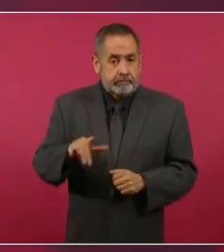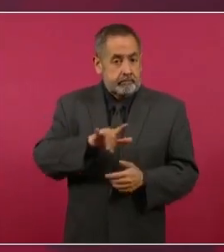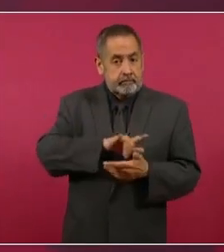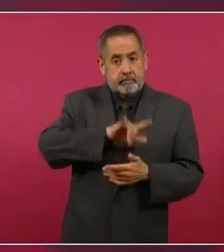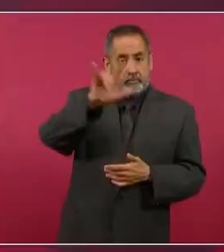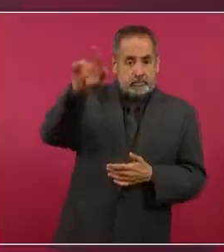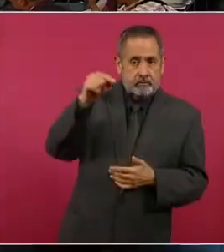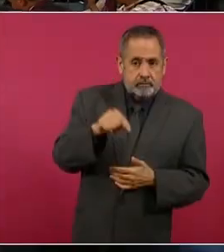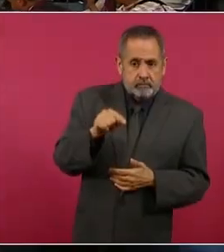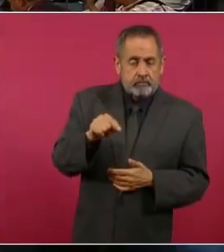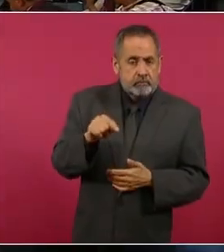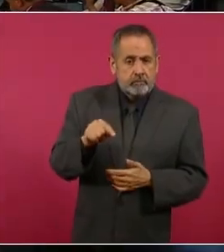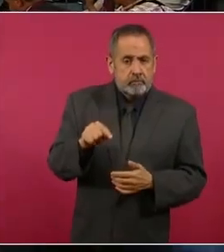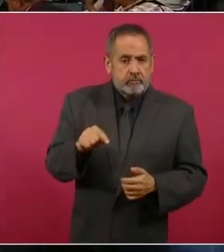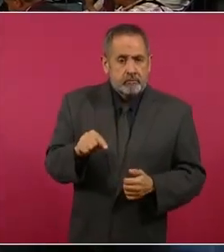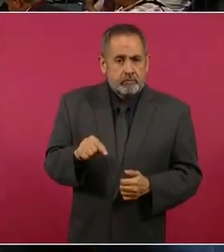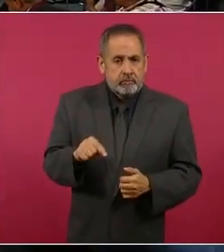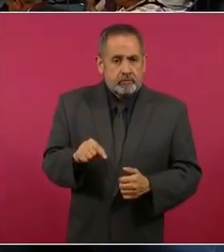avión